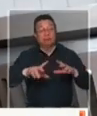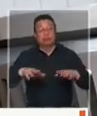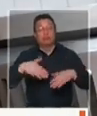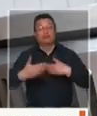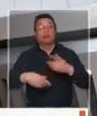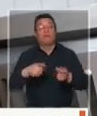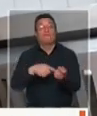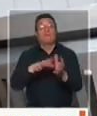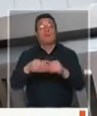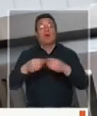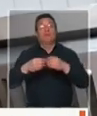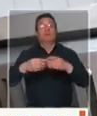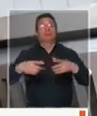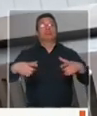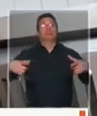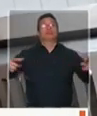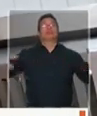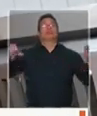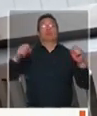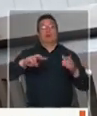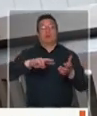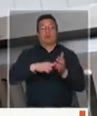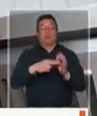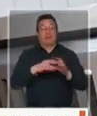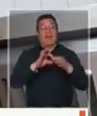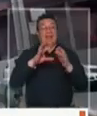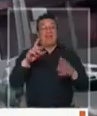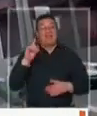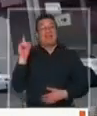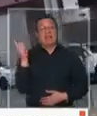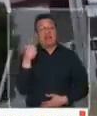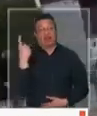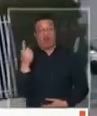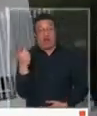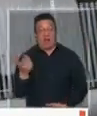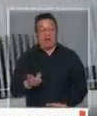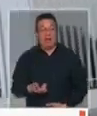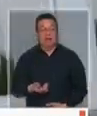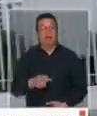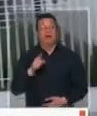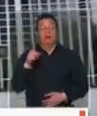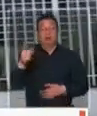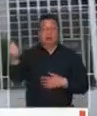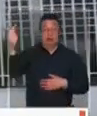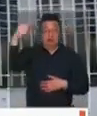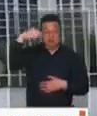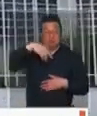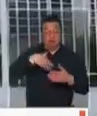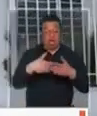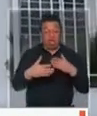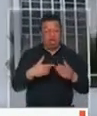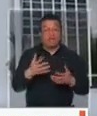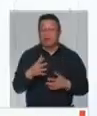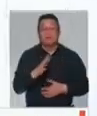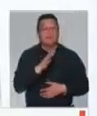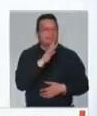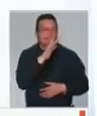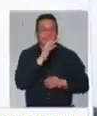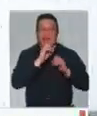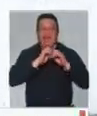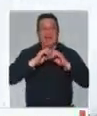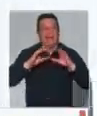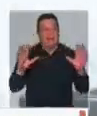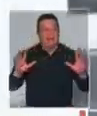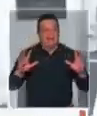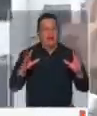reproduzcan en vida libre, lo que pueda causar problemas graves a nivel nacional. Su procedencia, en este caso, todavía no está clara.